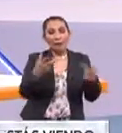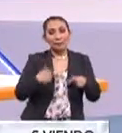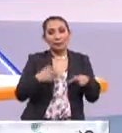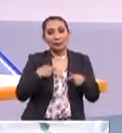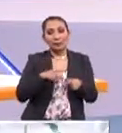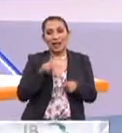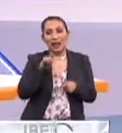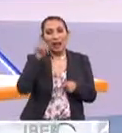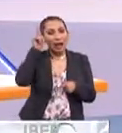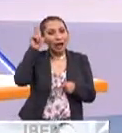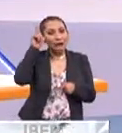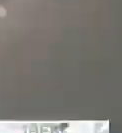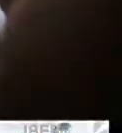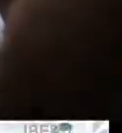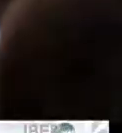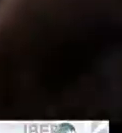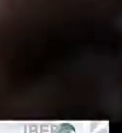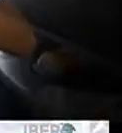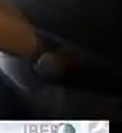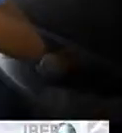habitantes de Laos.